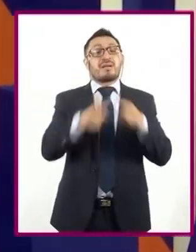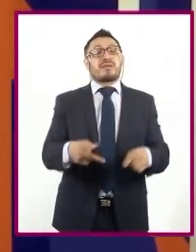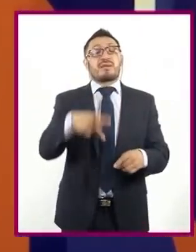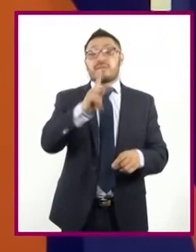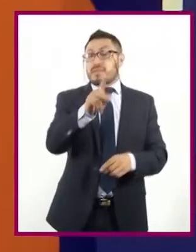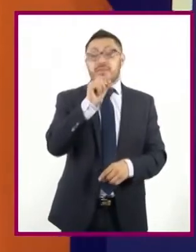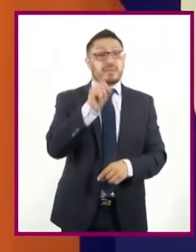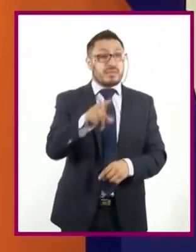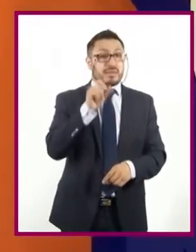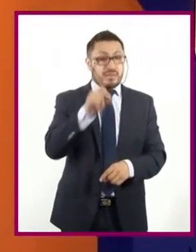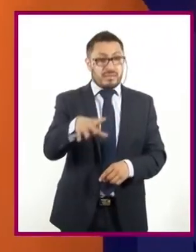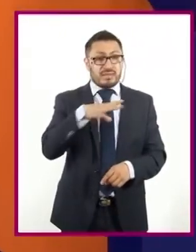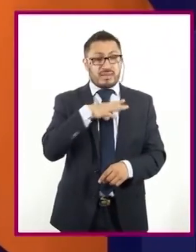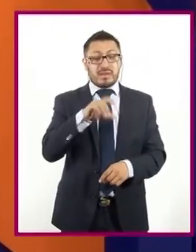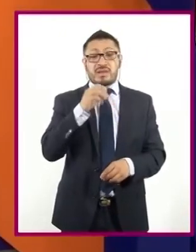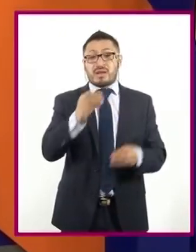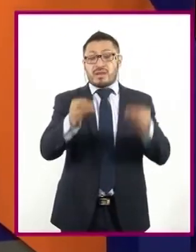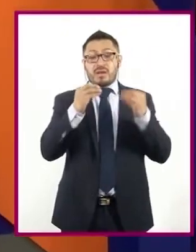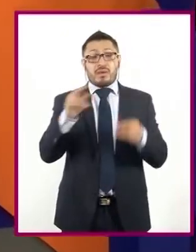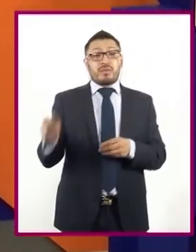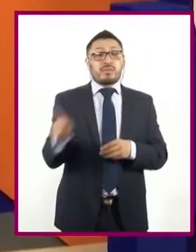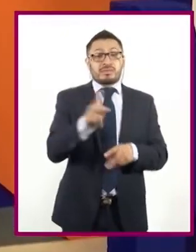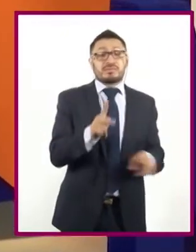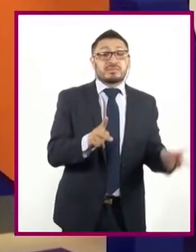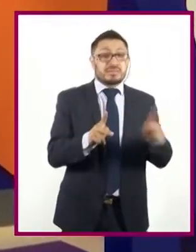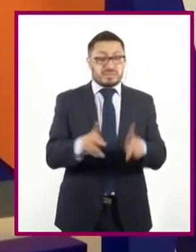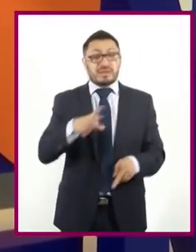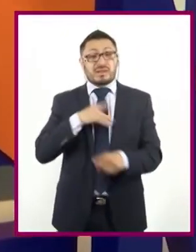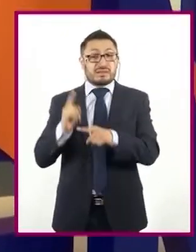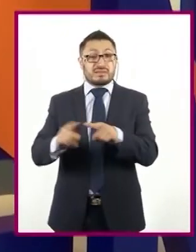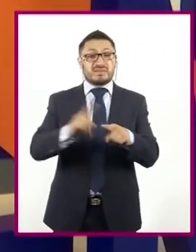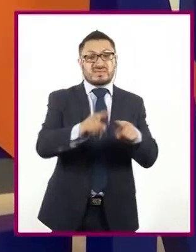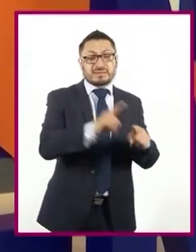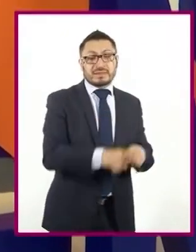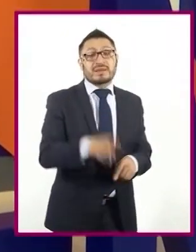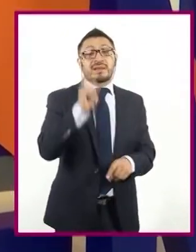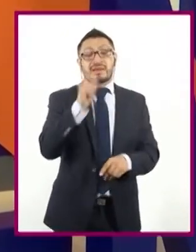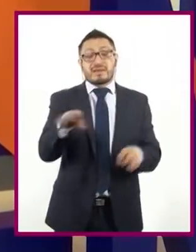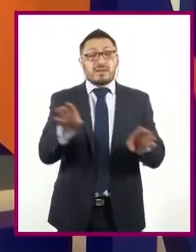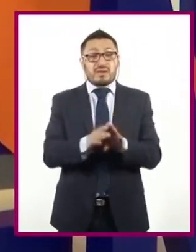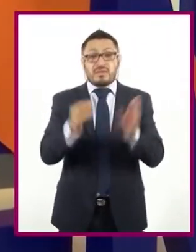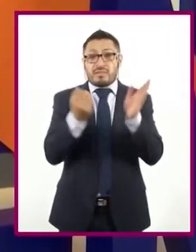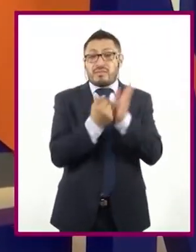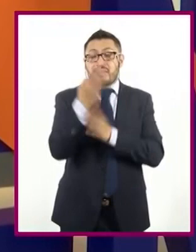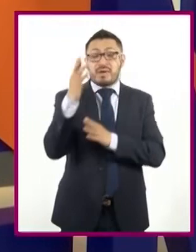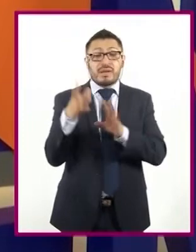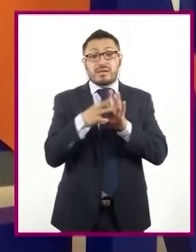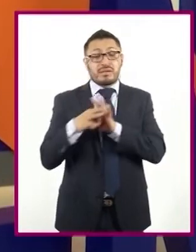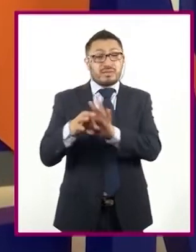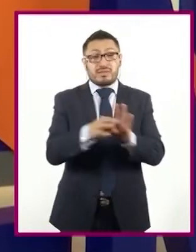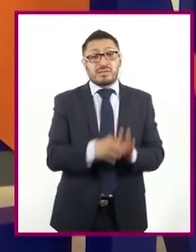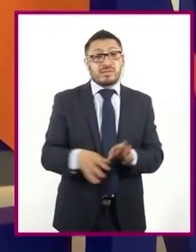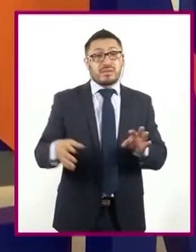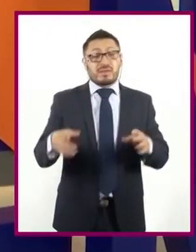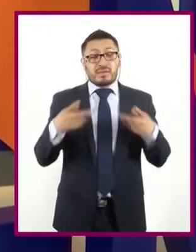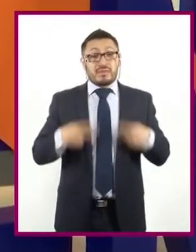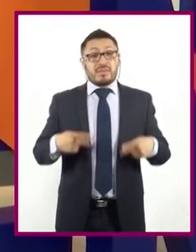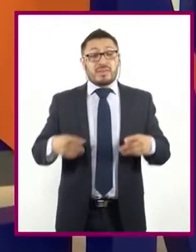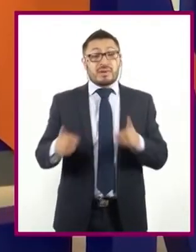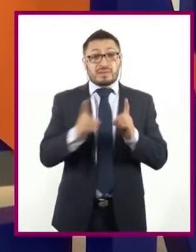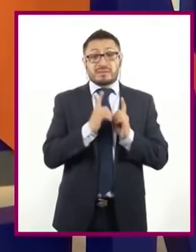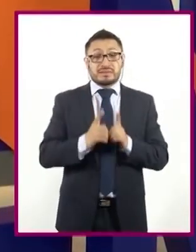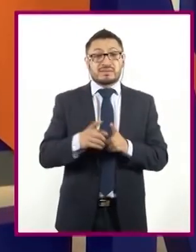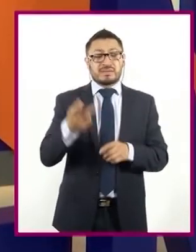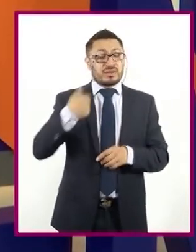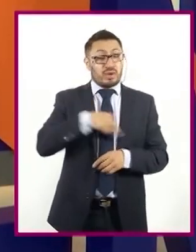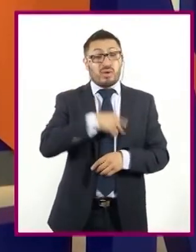nos demuestran que tenemos muchas semejanzas. La diversidad es el mayor elemento de unión entre los seres humanos.